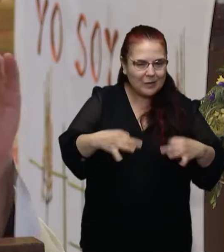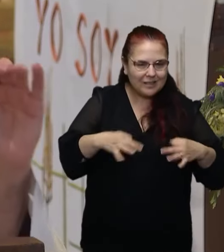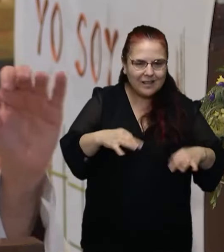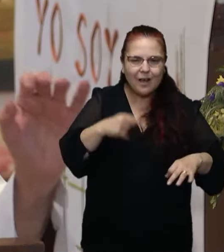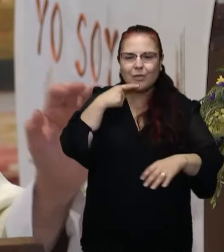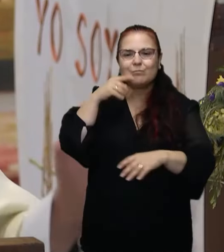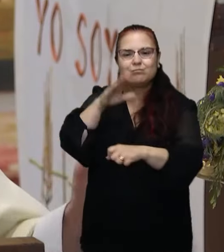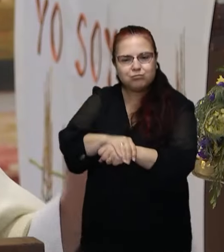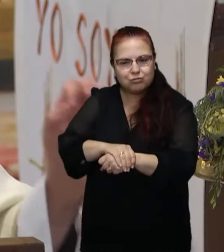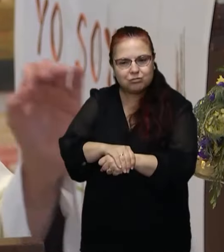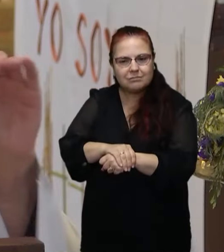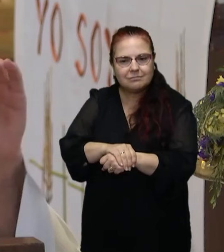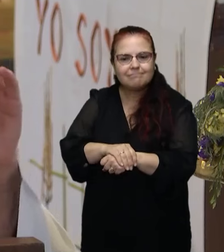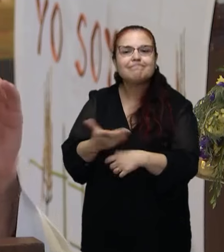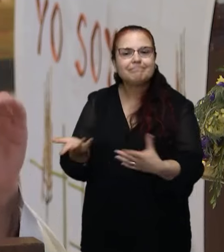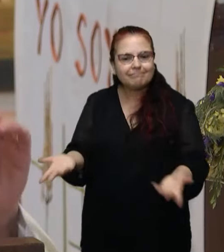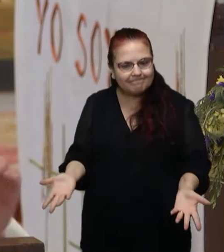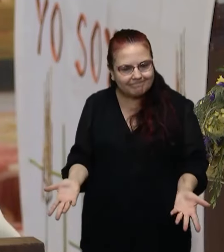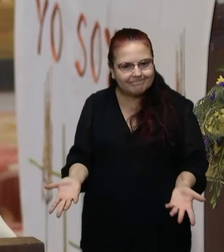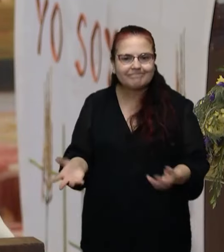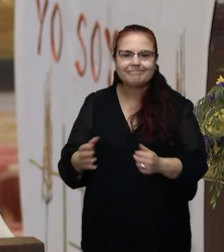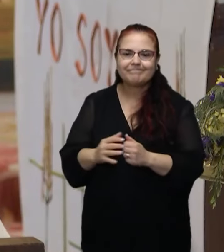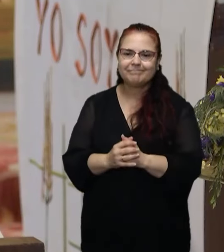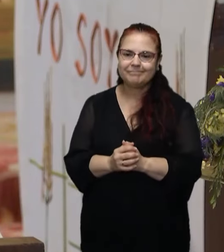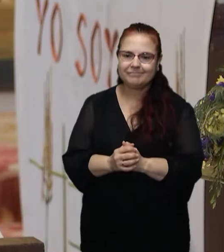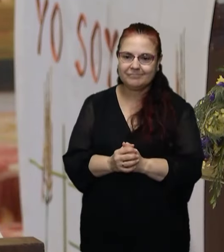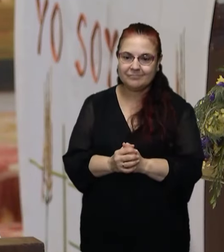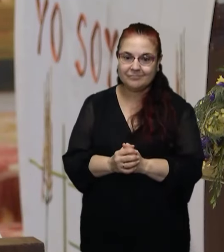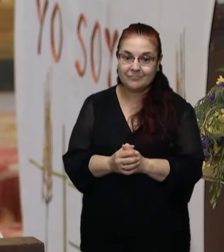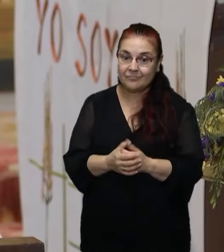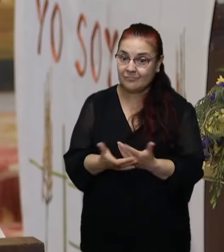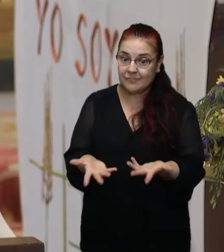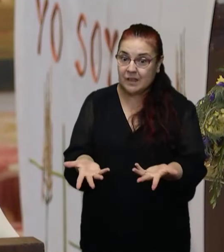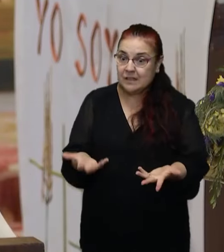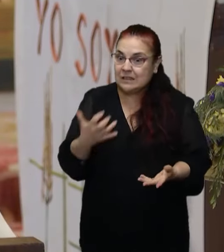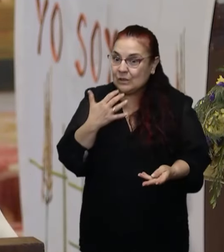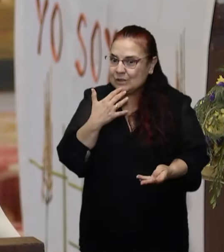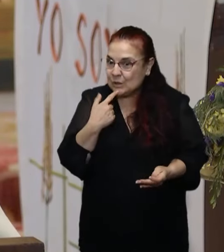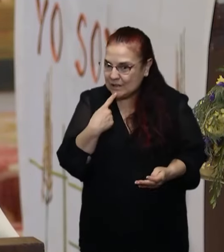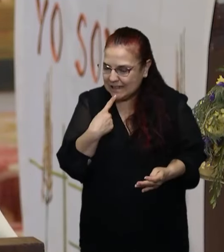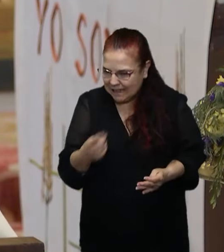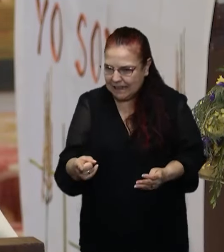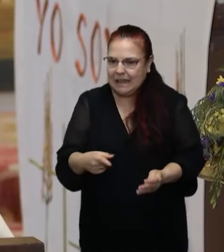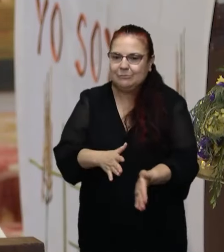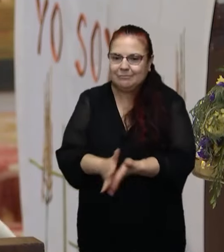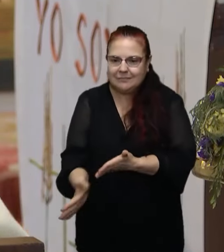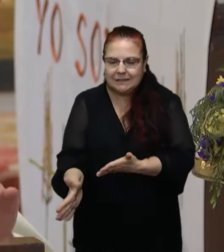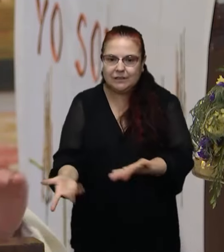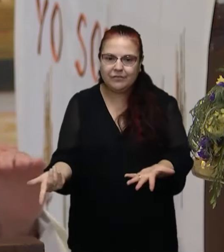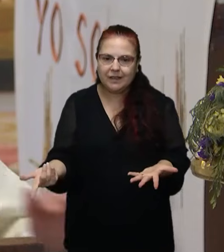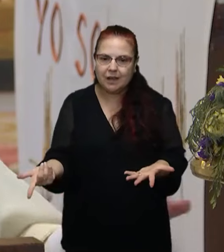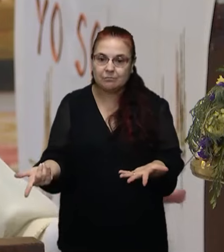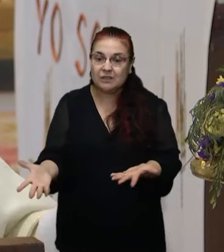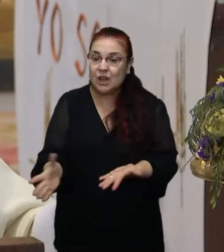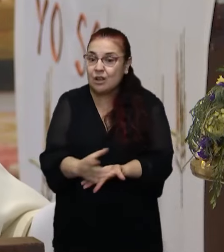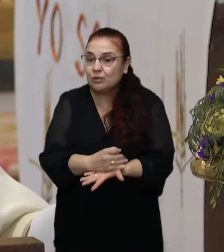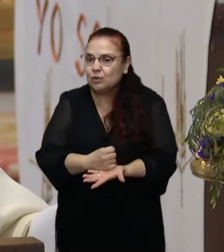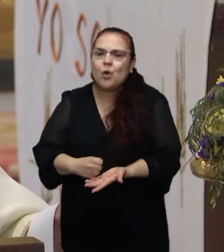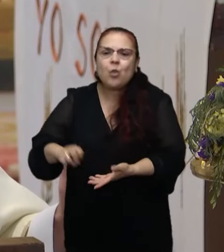mansedumbre. La mansedumbre y la humildad. Como si con ello nos dijese que todo lo demás